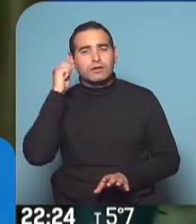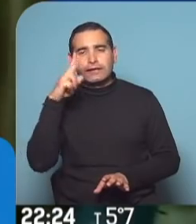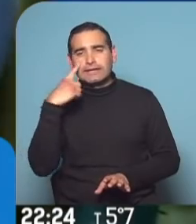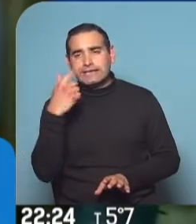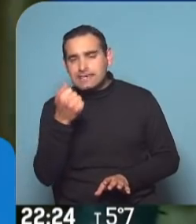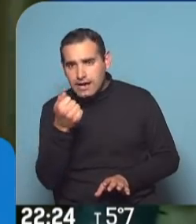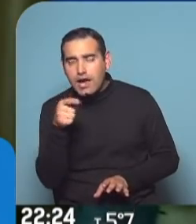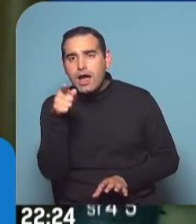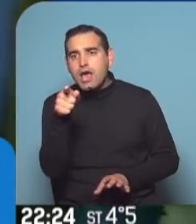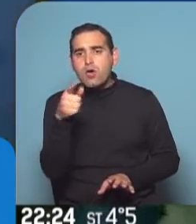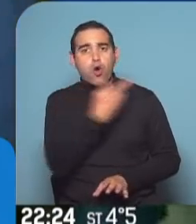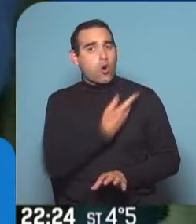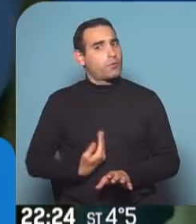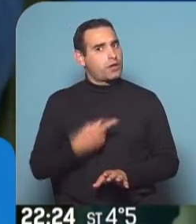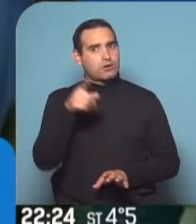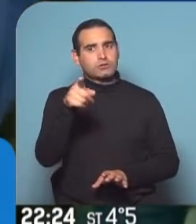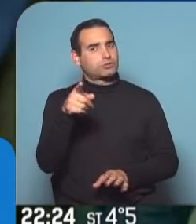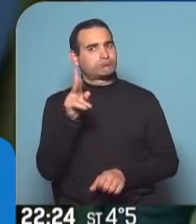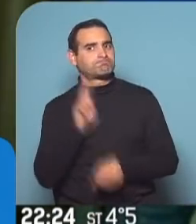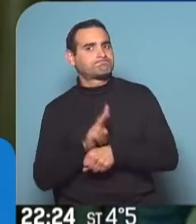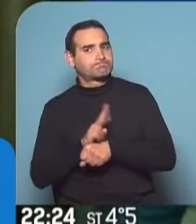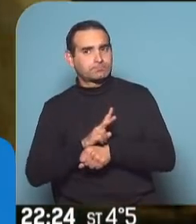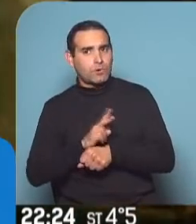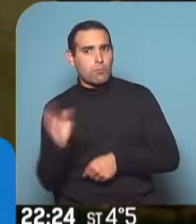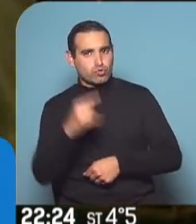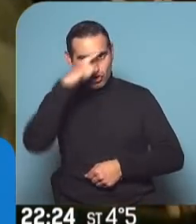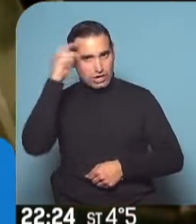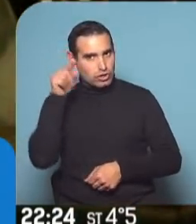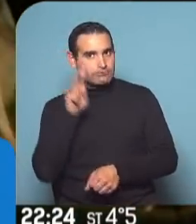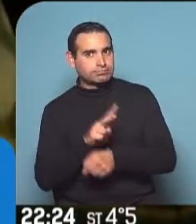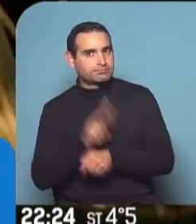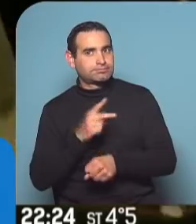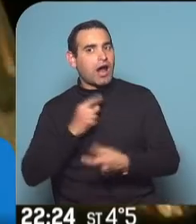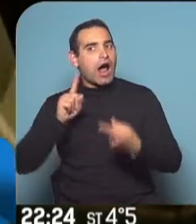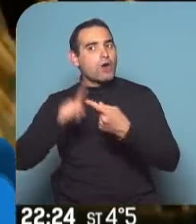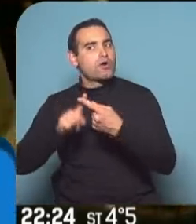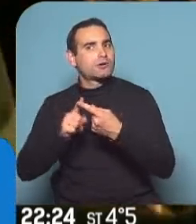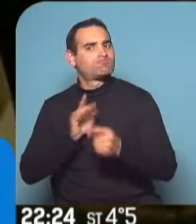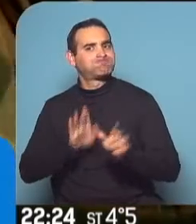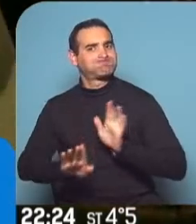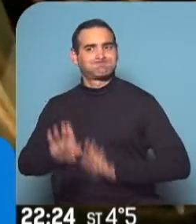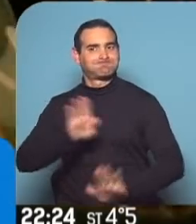con una política mucho más proteccionista, más nacionalista, entonces que frenen parte de los acuerdos